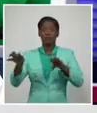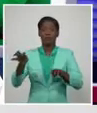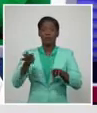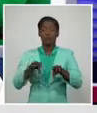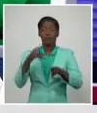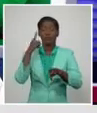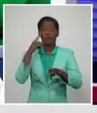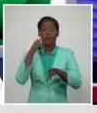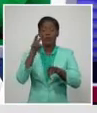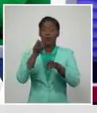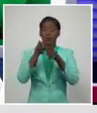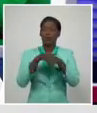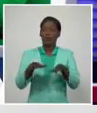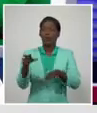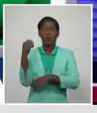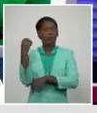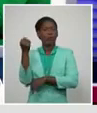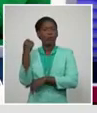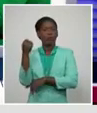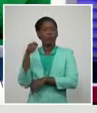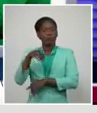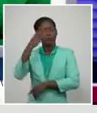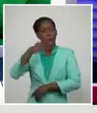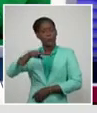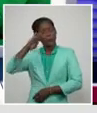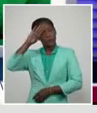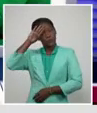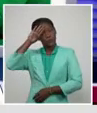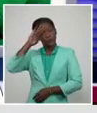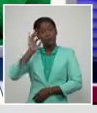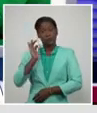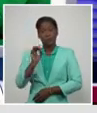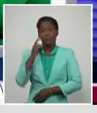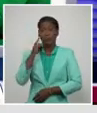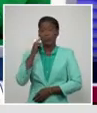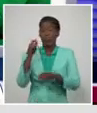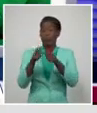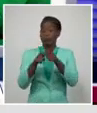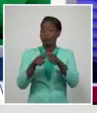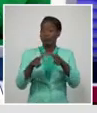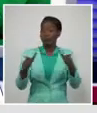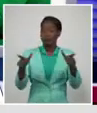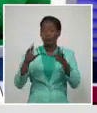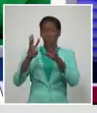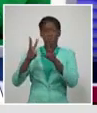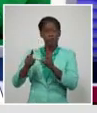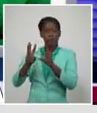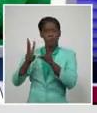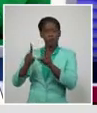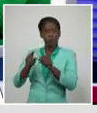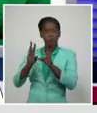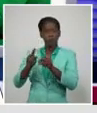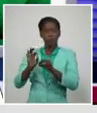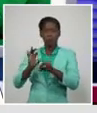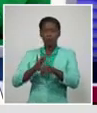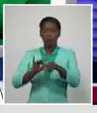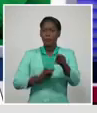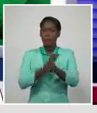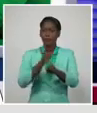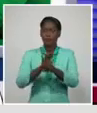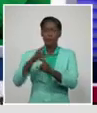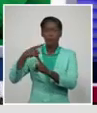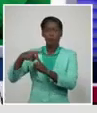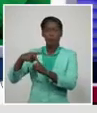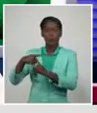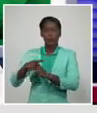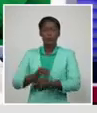transmisión en nuestro país, de mayores tasas de incidencia en los últimos 15 días. En